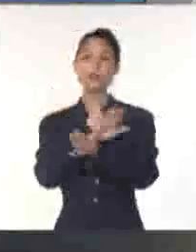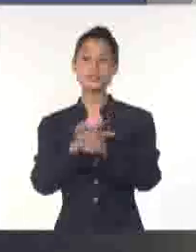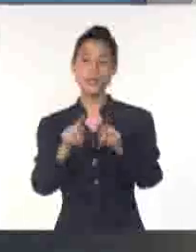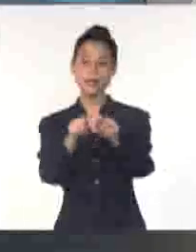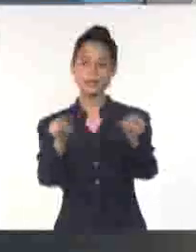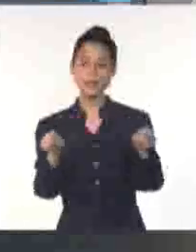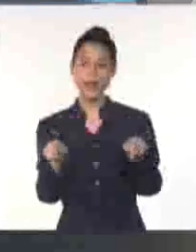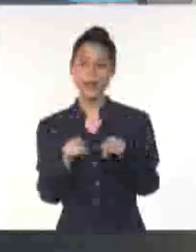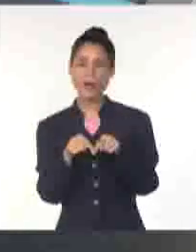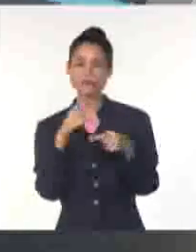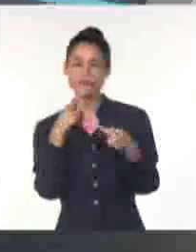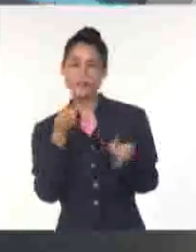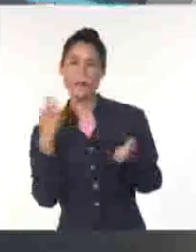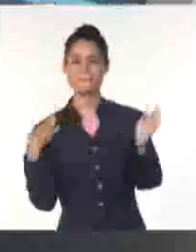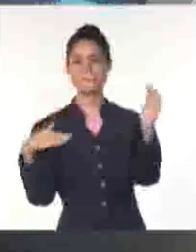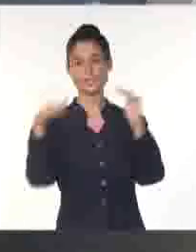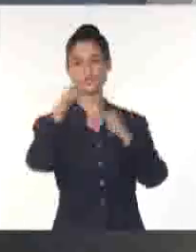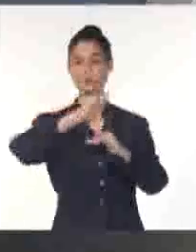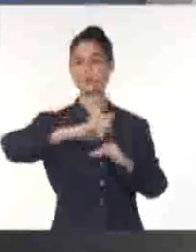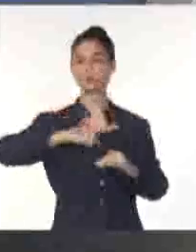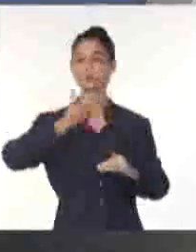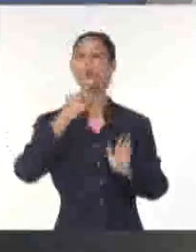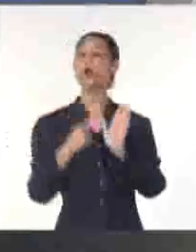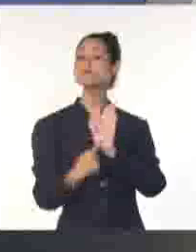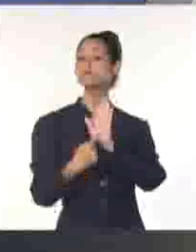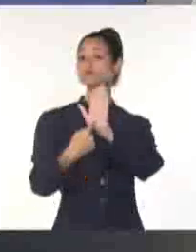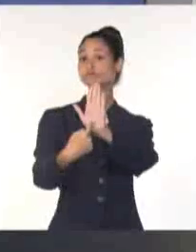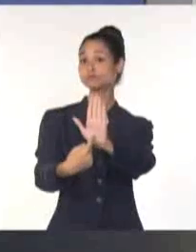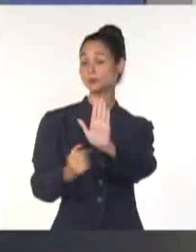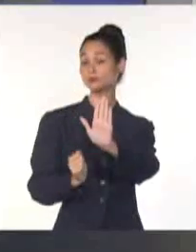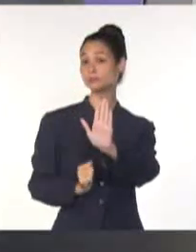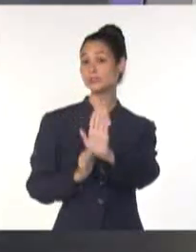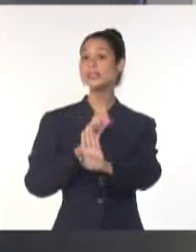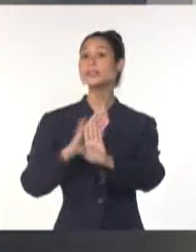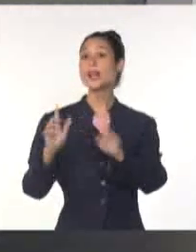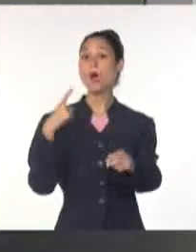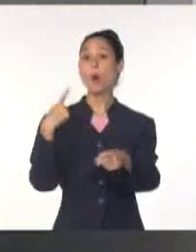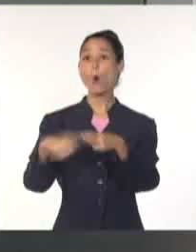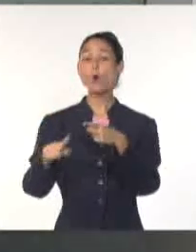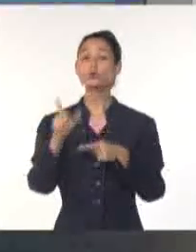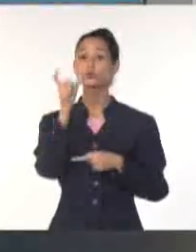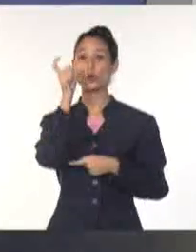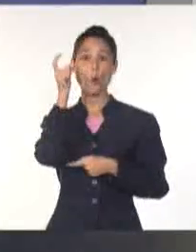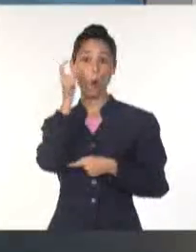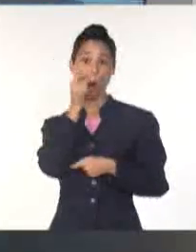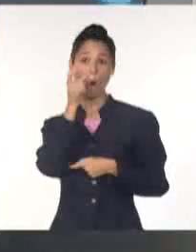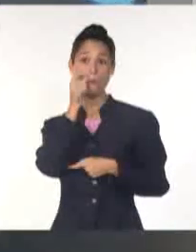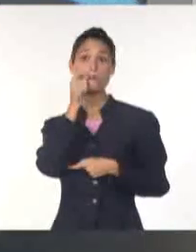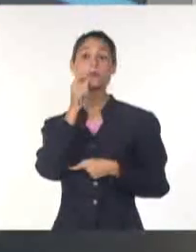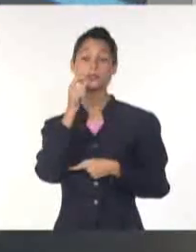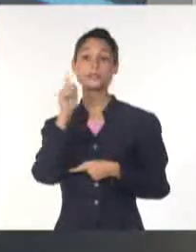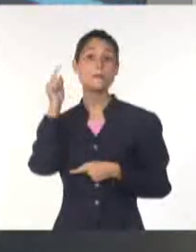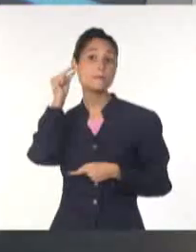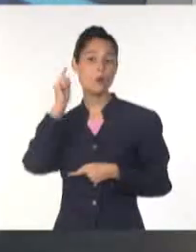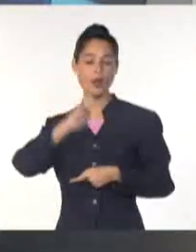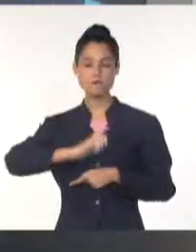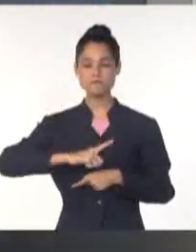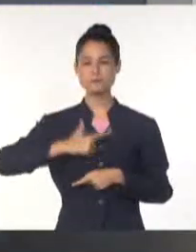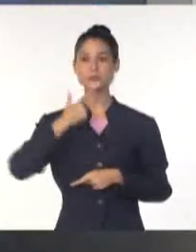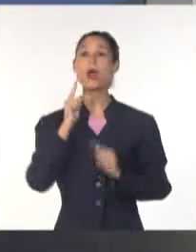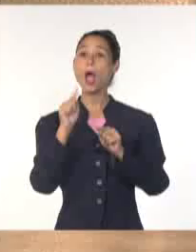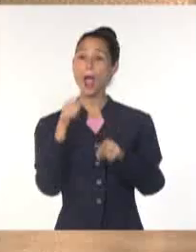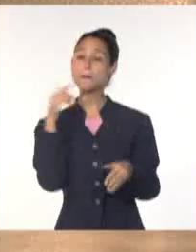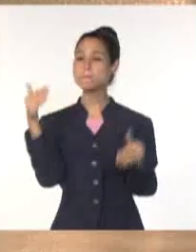de Cultura. Al encuentro asistió la artista visual Rosamar Corcuera, hija del escritor y autora de las ilustraciones de la